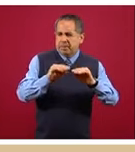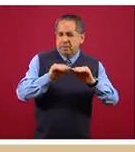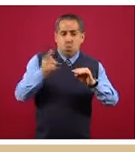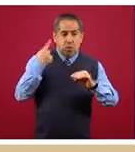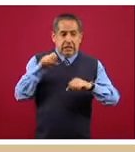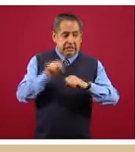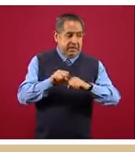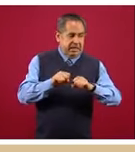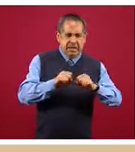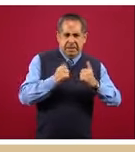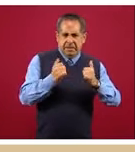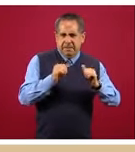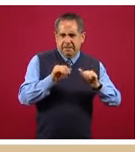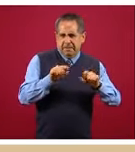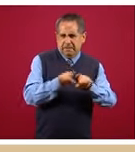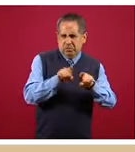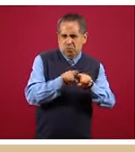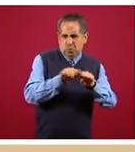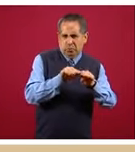las últimas semanas.